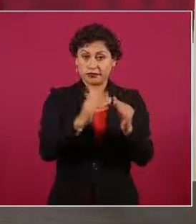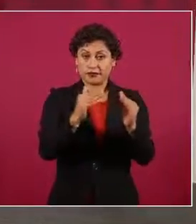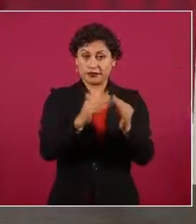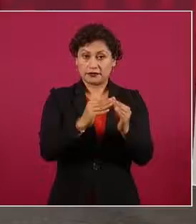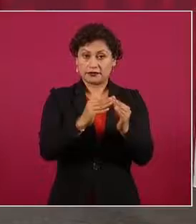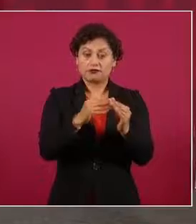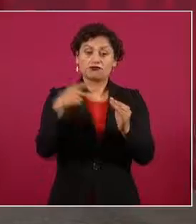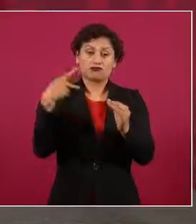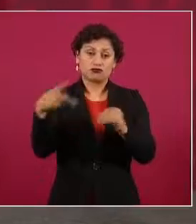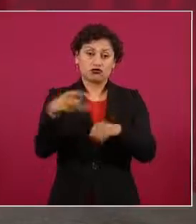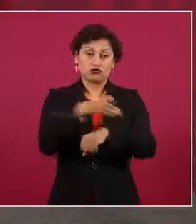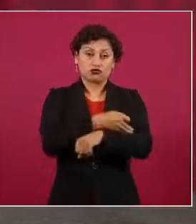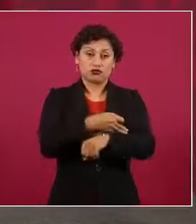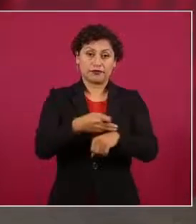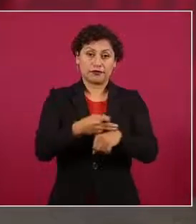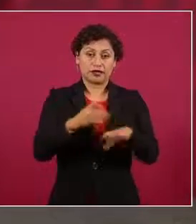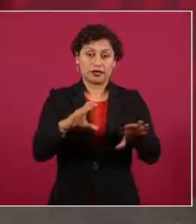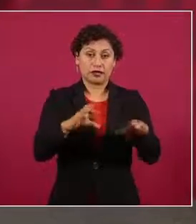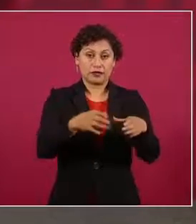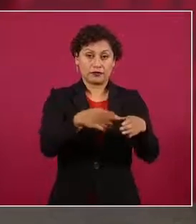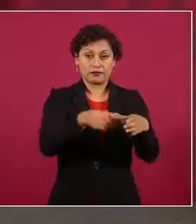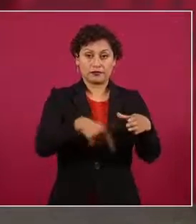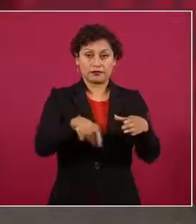con su familia.